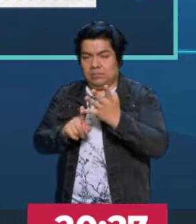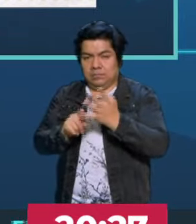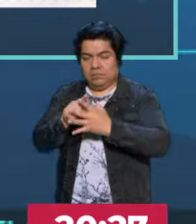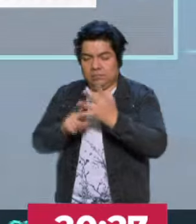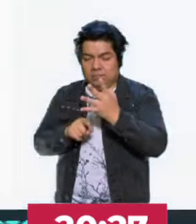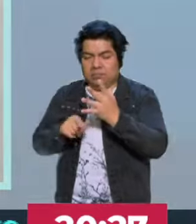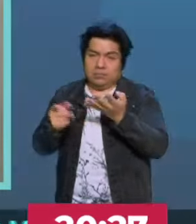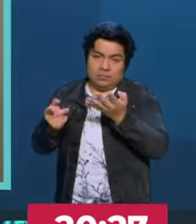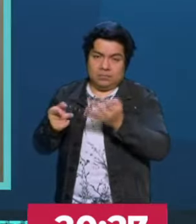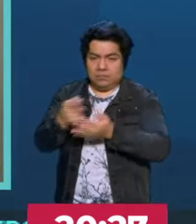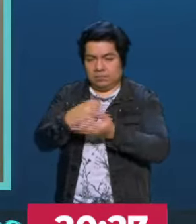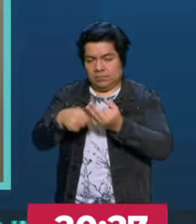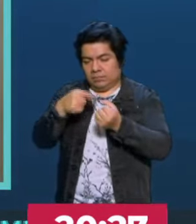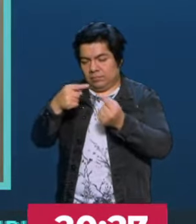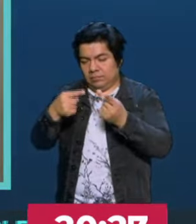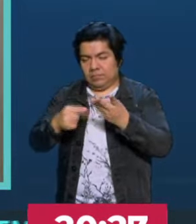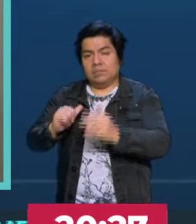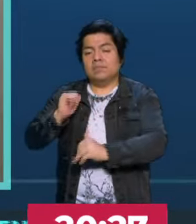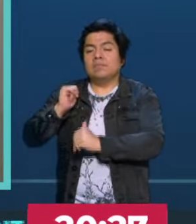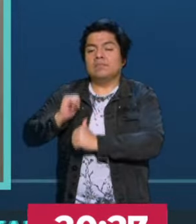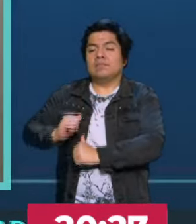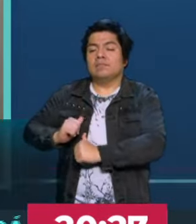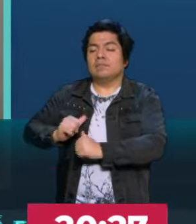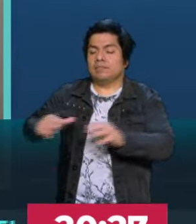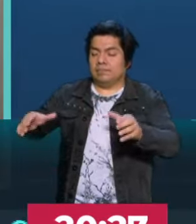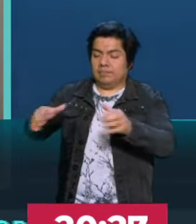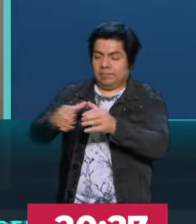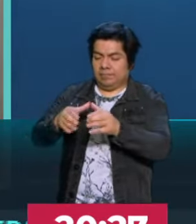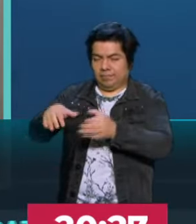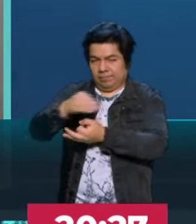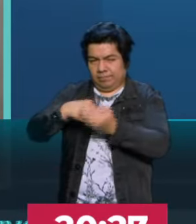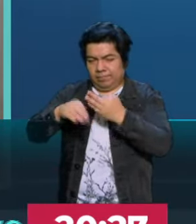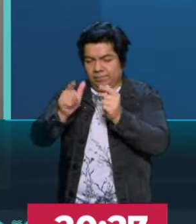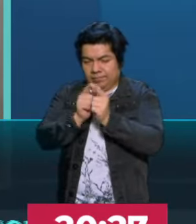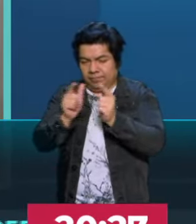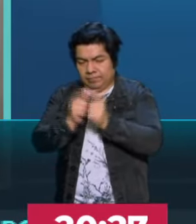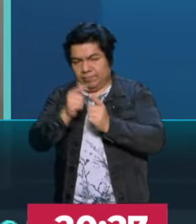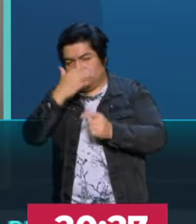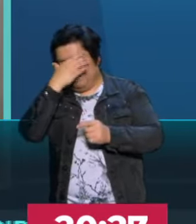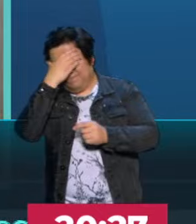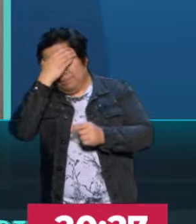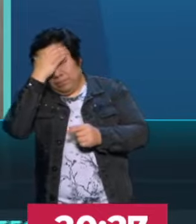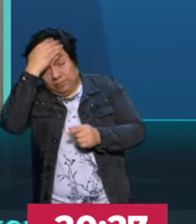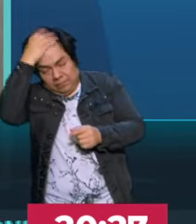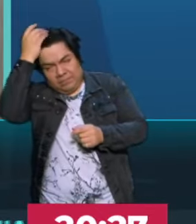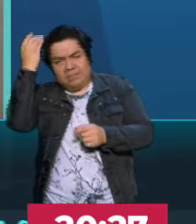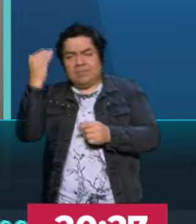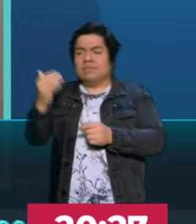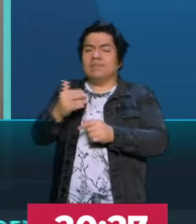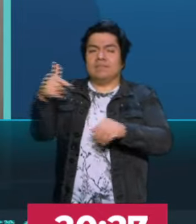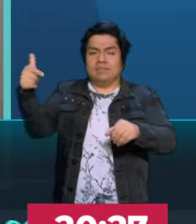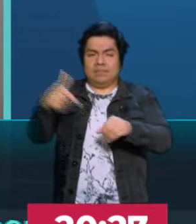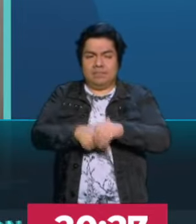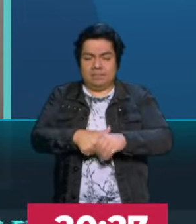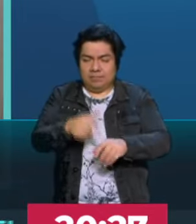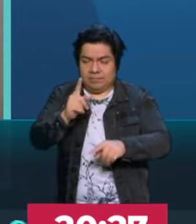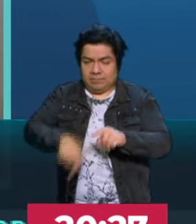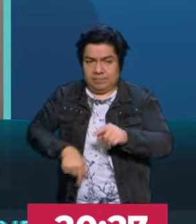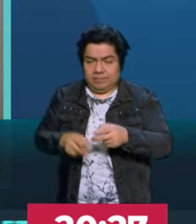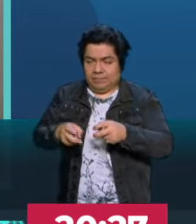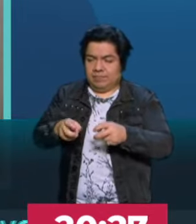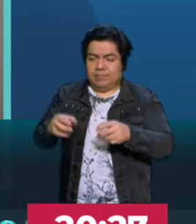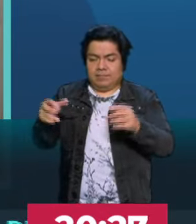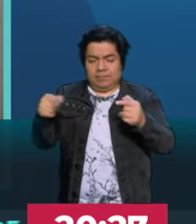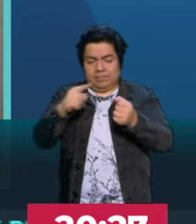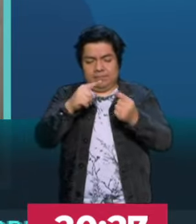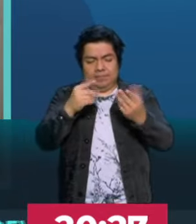prácticamente, Berenice, las autoridades que comprenden todo este grupo que se creó para combatir el robo de combustible. Se tendrían que estar